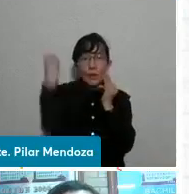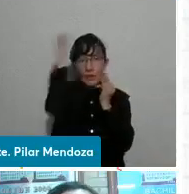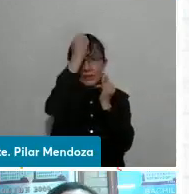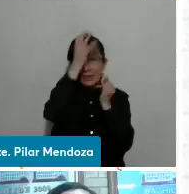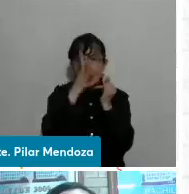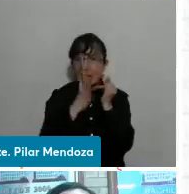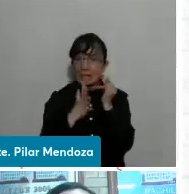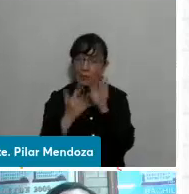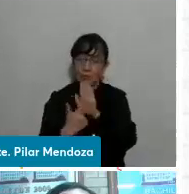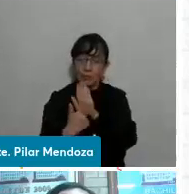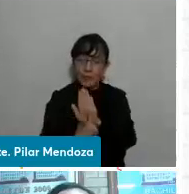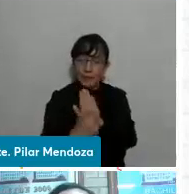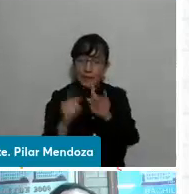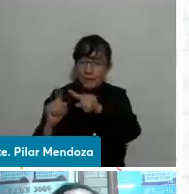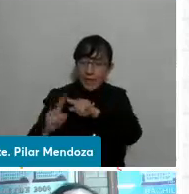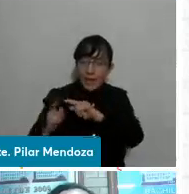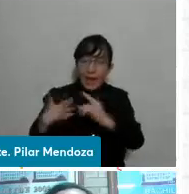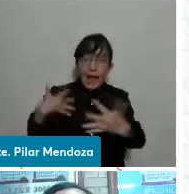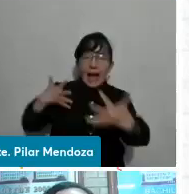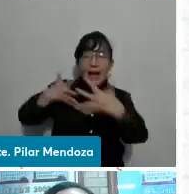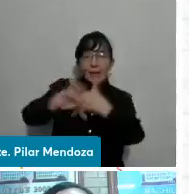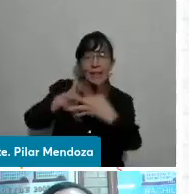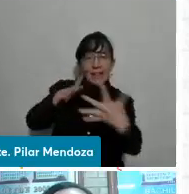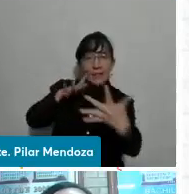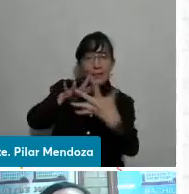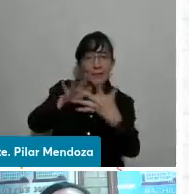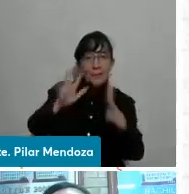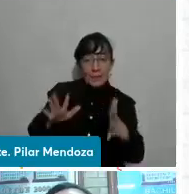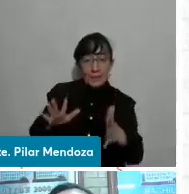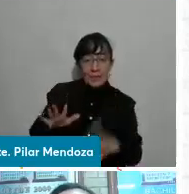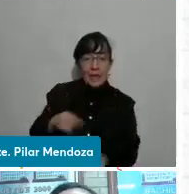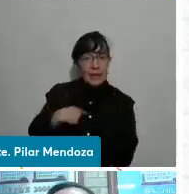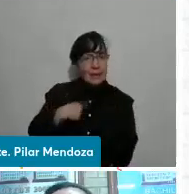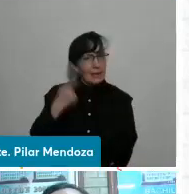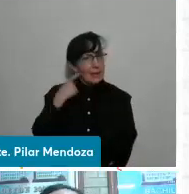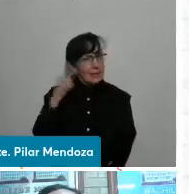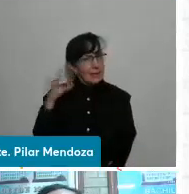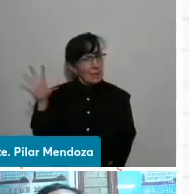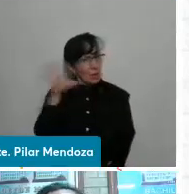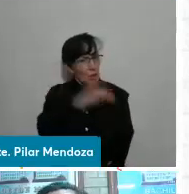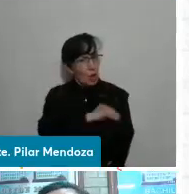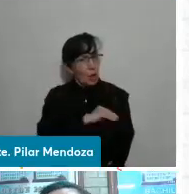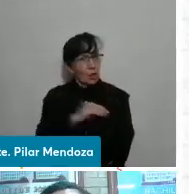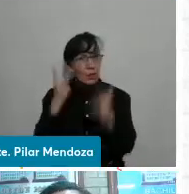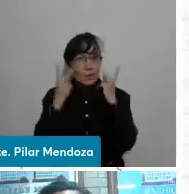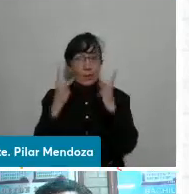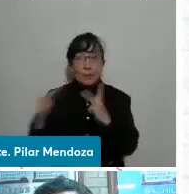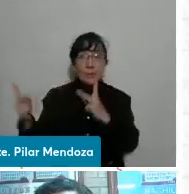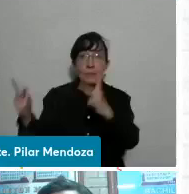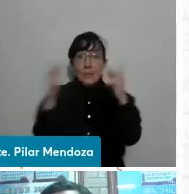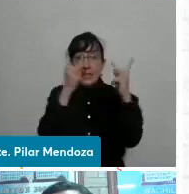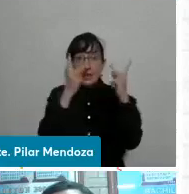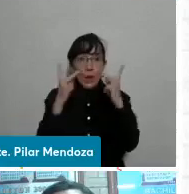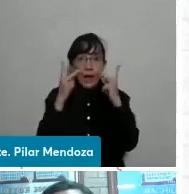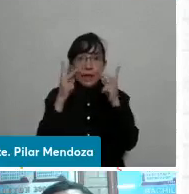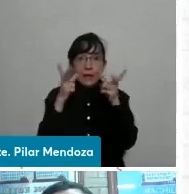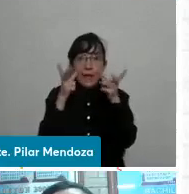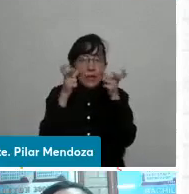diversidad. Es necesario tener claro que no todos los estudiantes son visuales, la implementación del DUA es muy